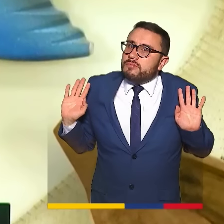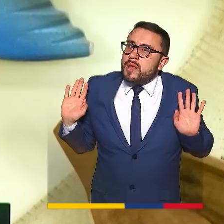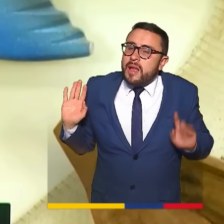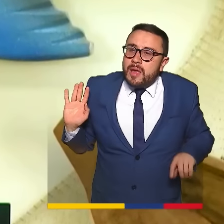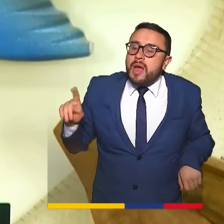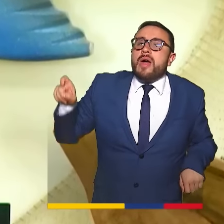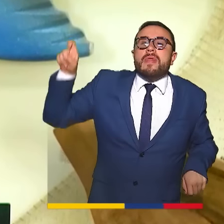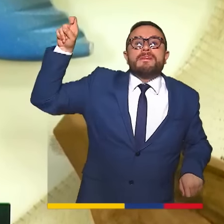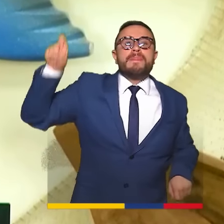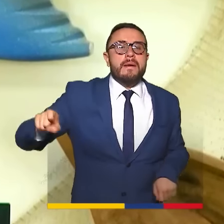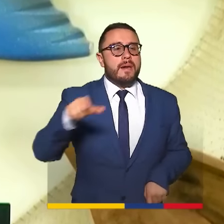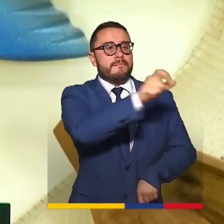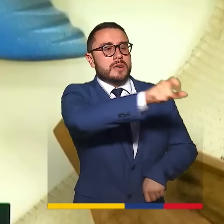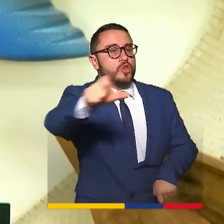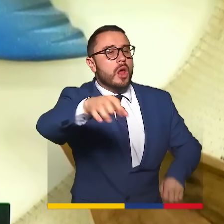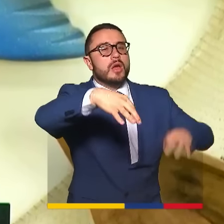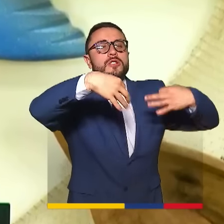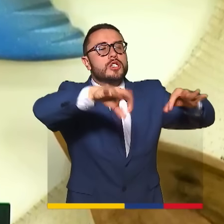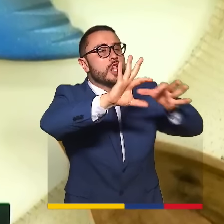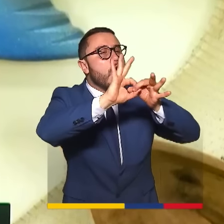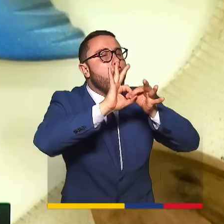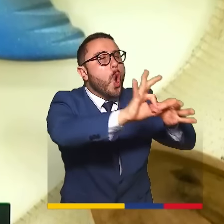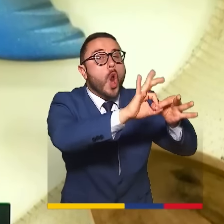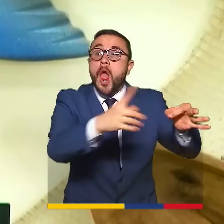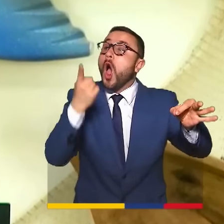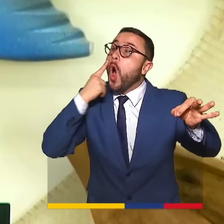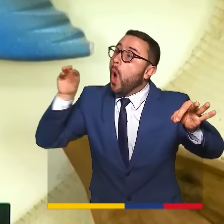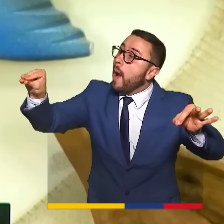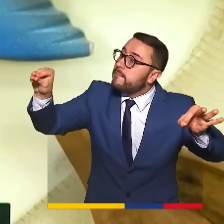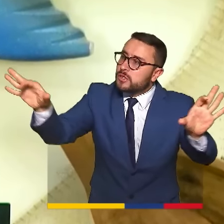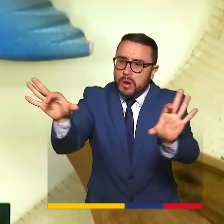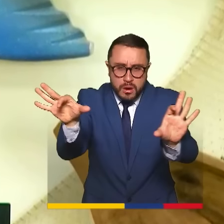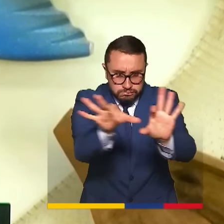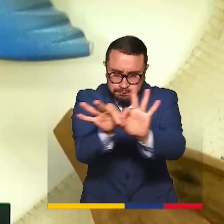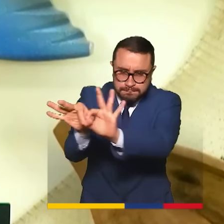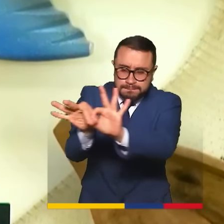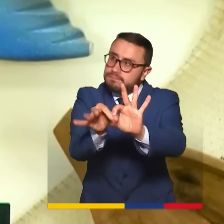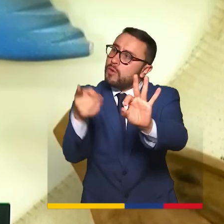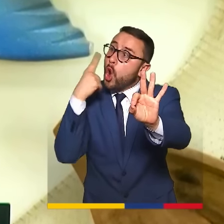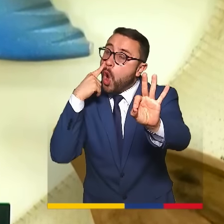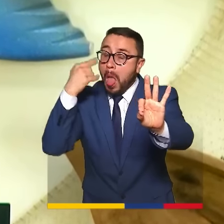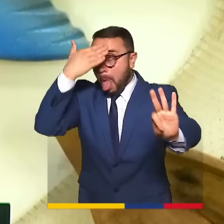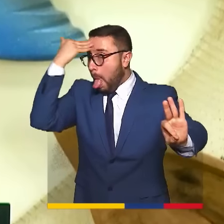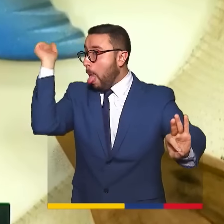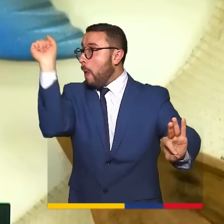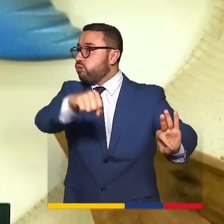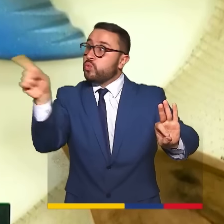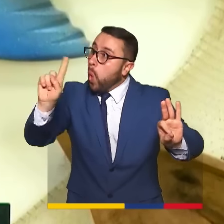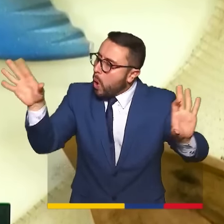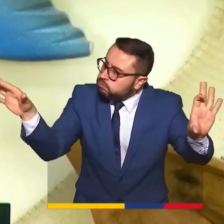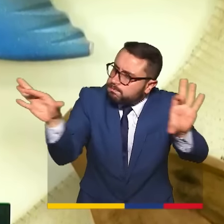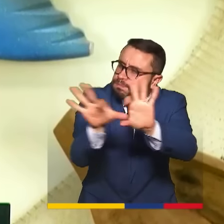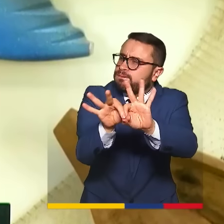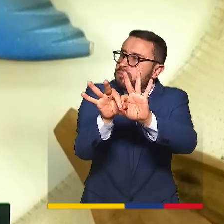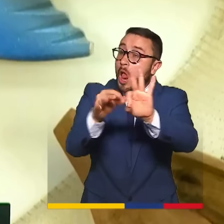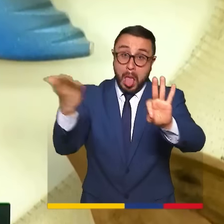déjese tocar del pueblo, nunca lo olvide y nunca lo traicione, pero marche hacia